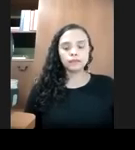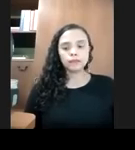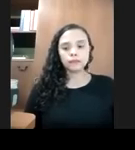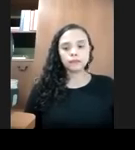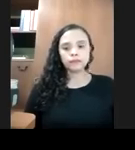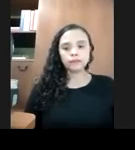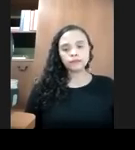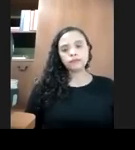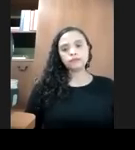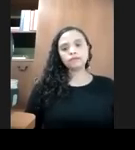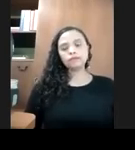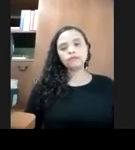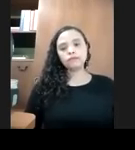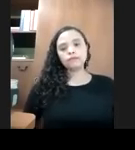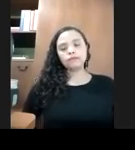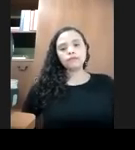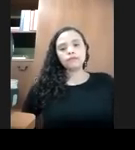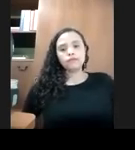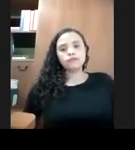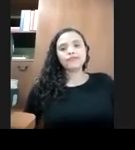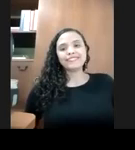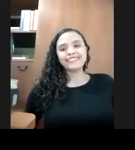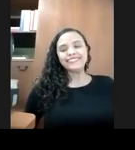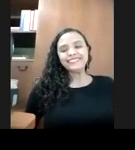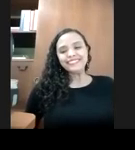parte, sean todos bienvenidos. Francelia.